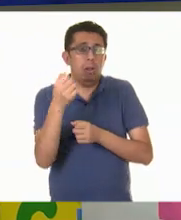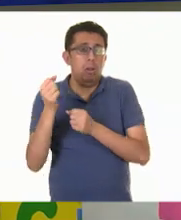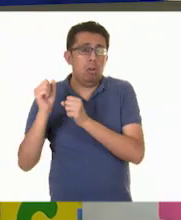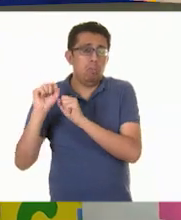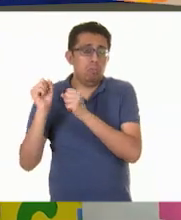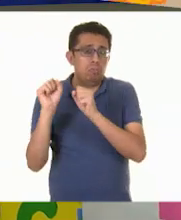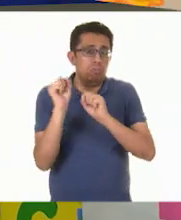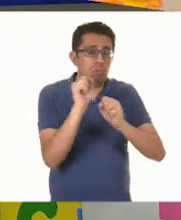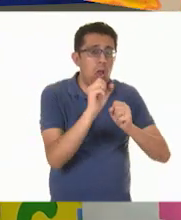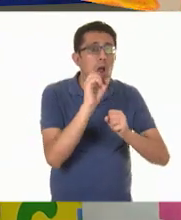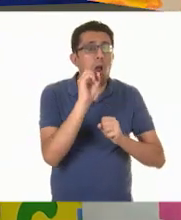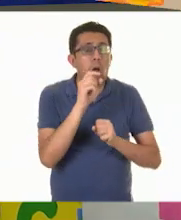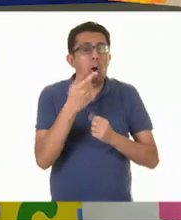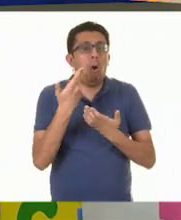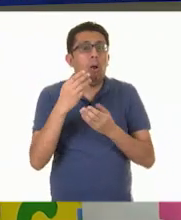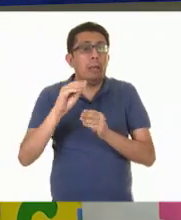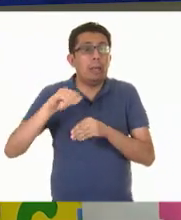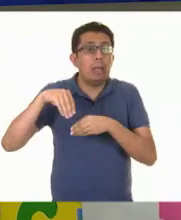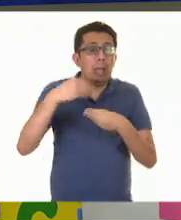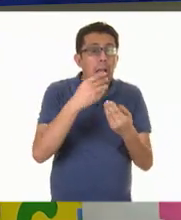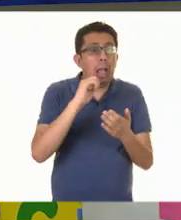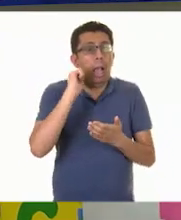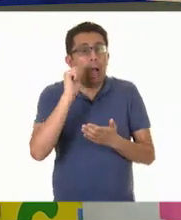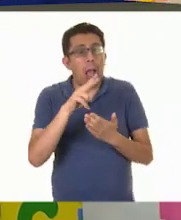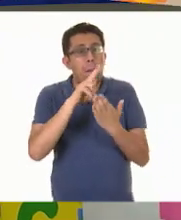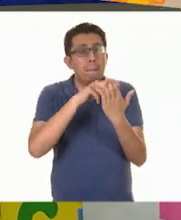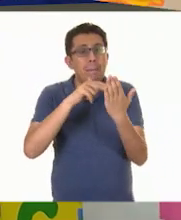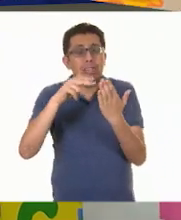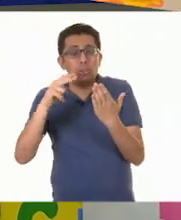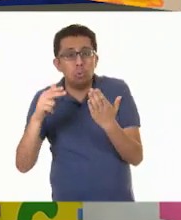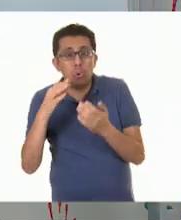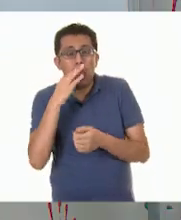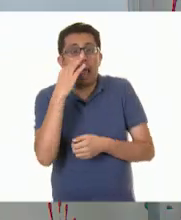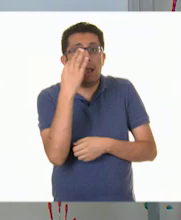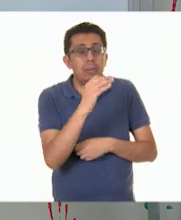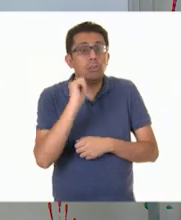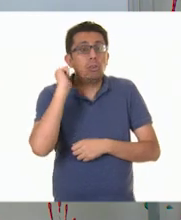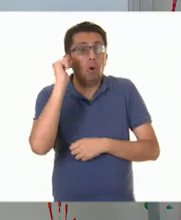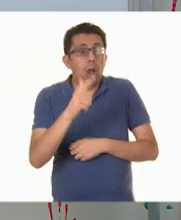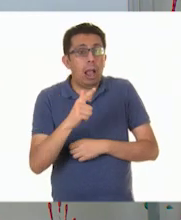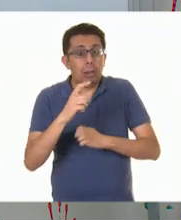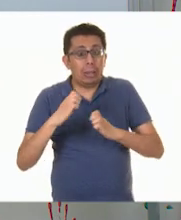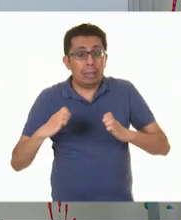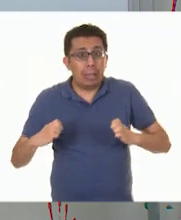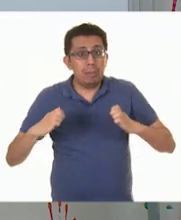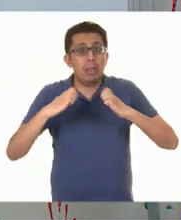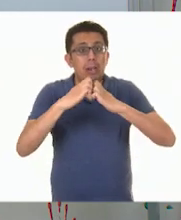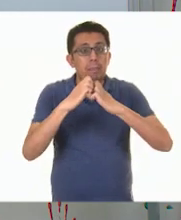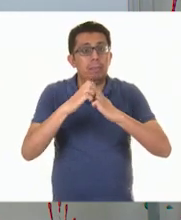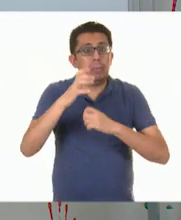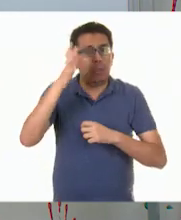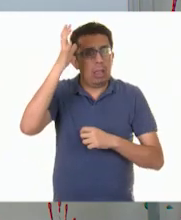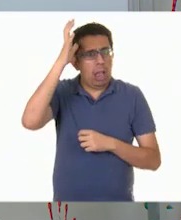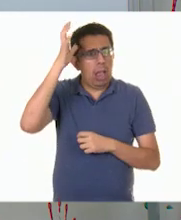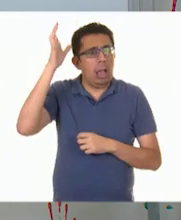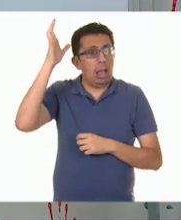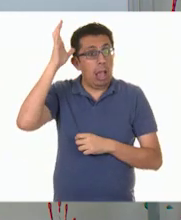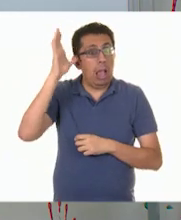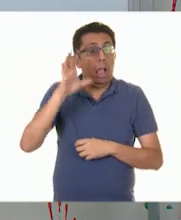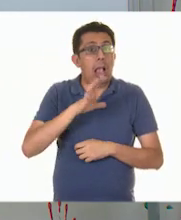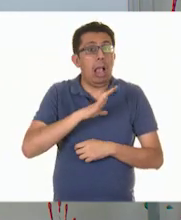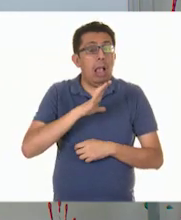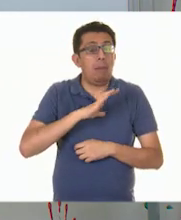decían algún mensaje, aviso o emergencia clara. Los aztecas tenían postas o albergues